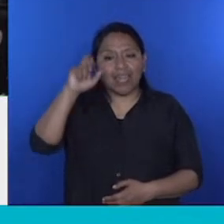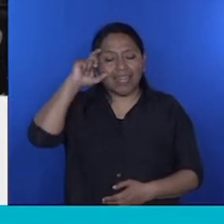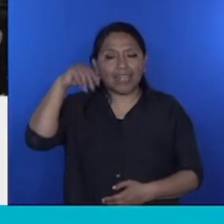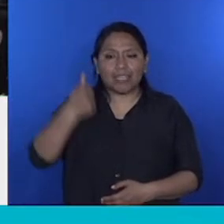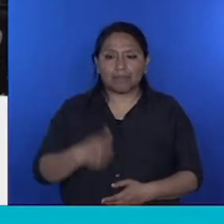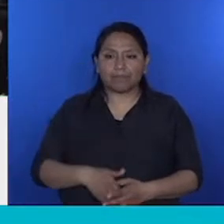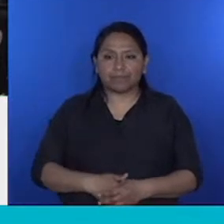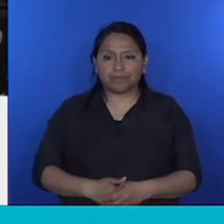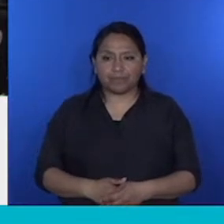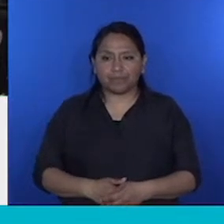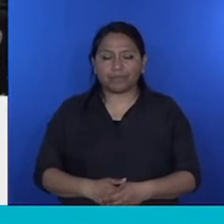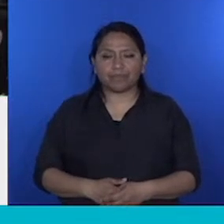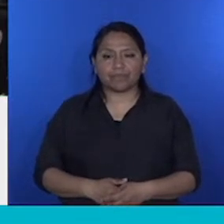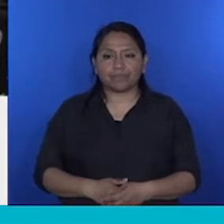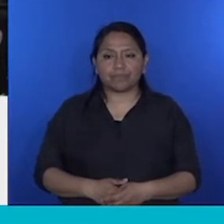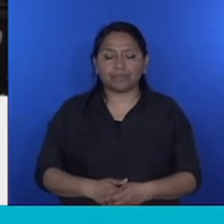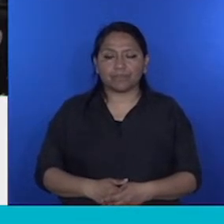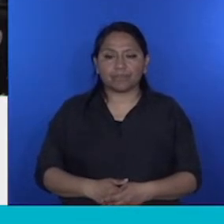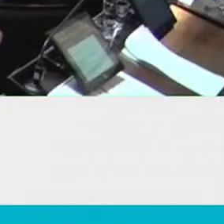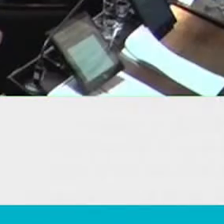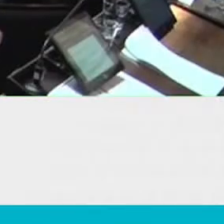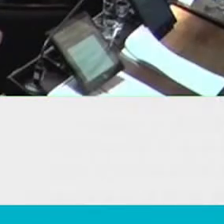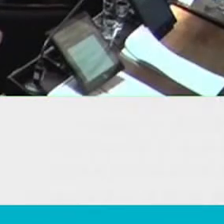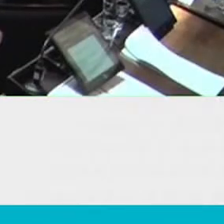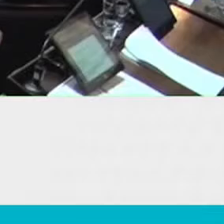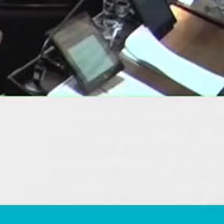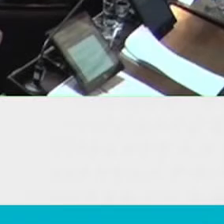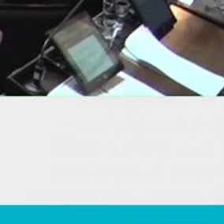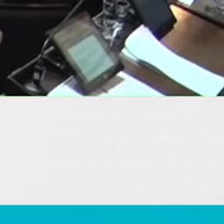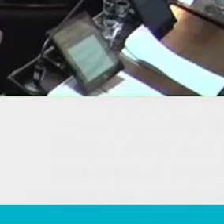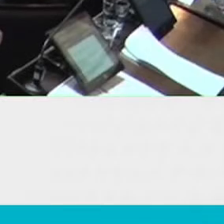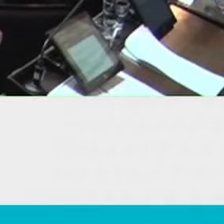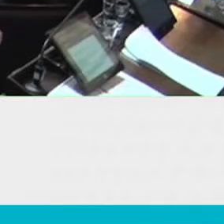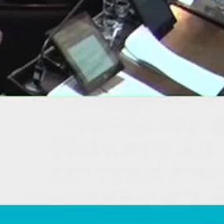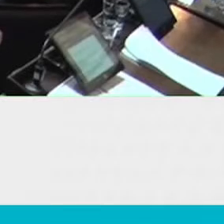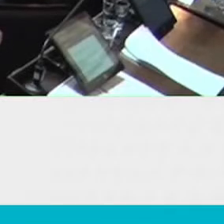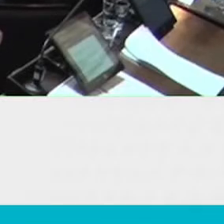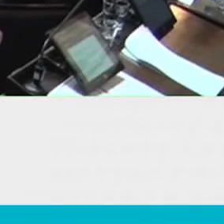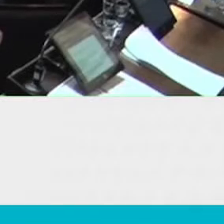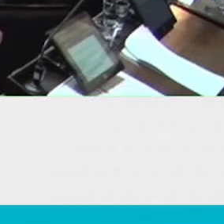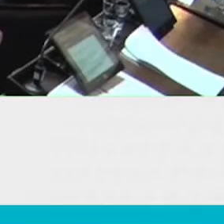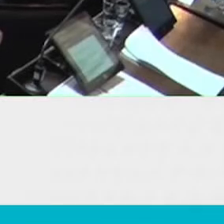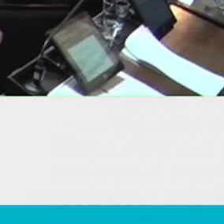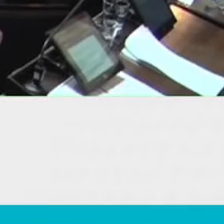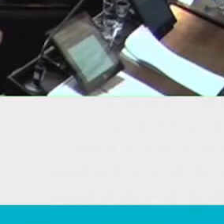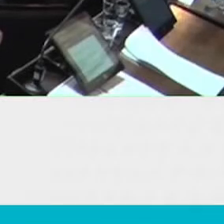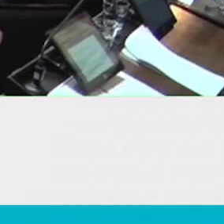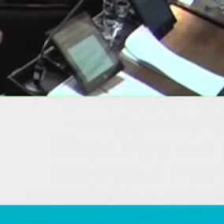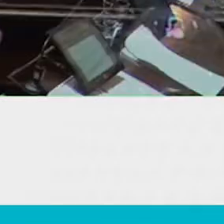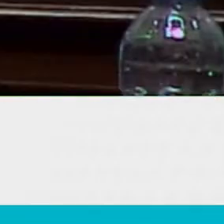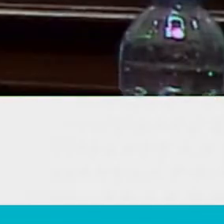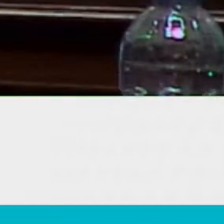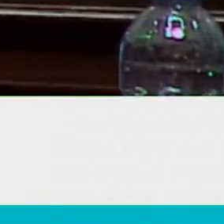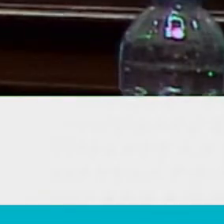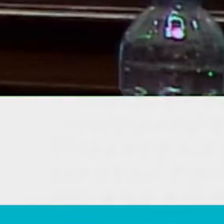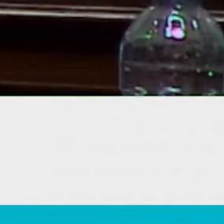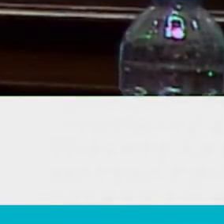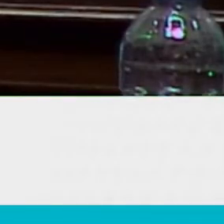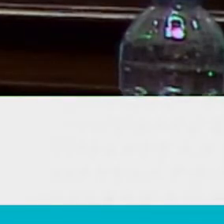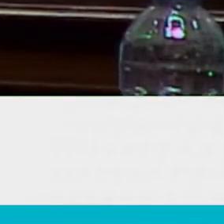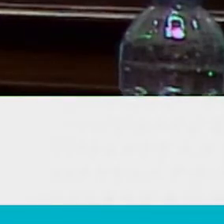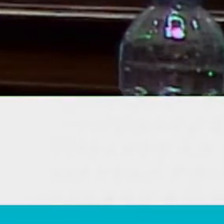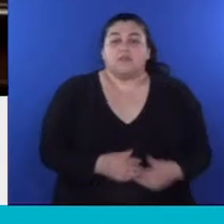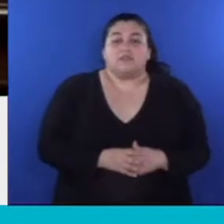Gracias, señor presidente. Bueno, es una sesión en la que hemos conversado y debatido sobre